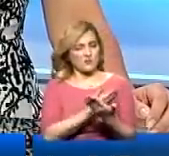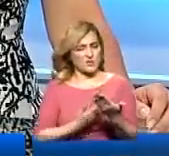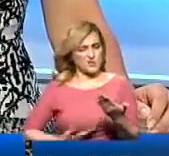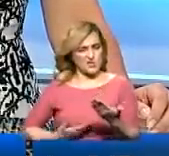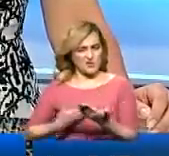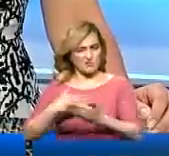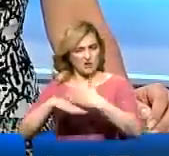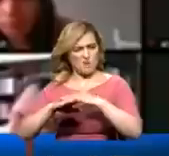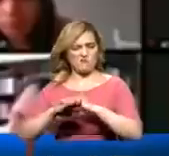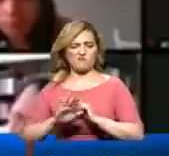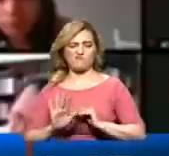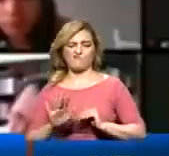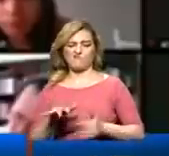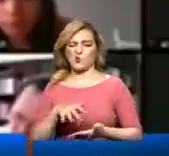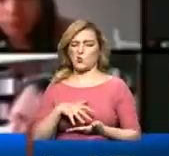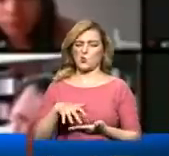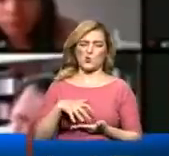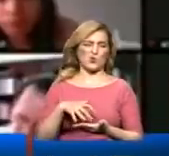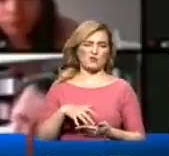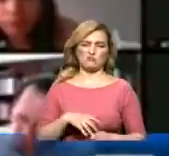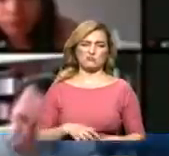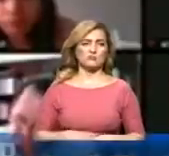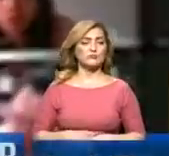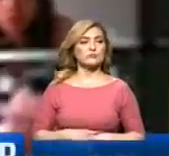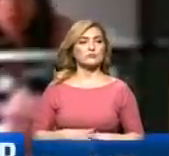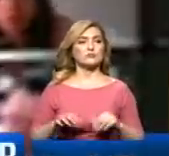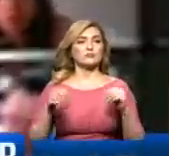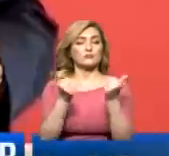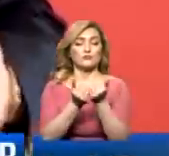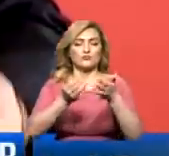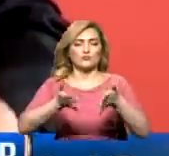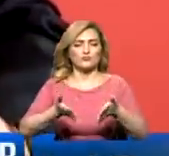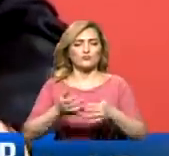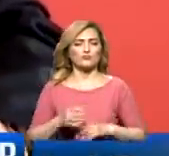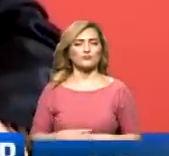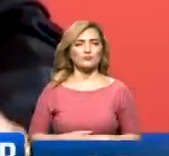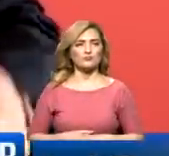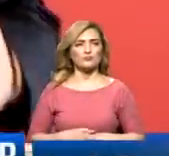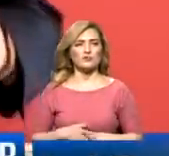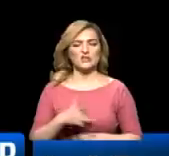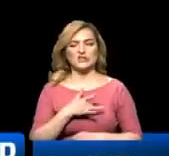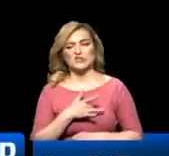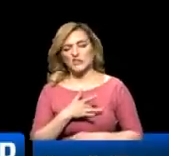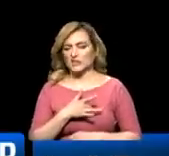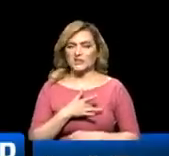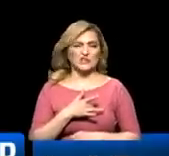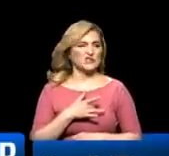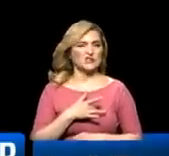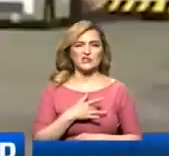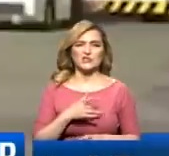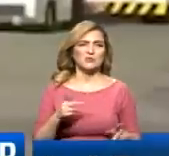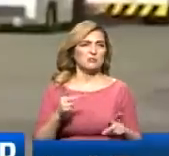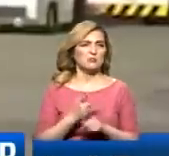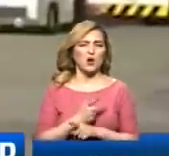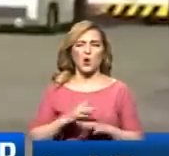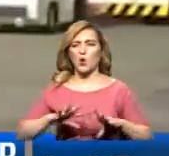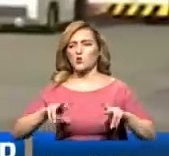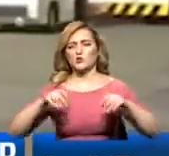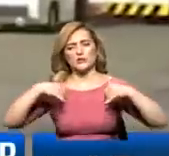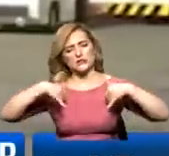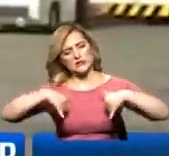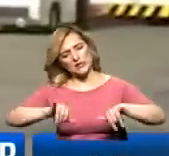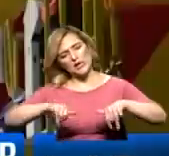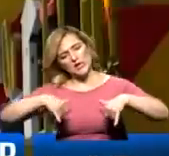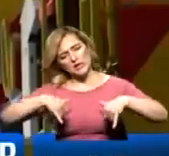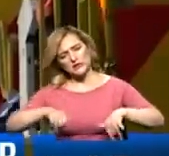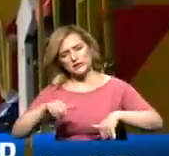Ejecutivo. Los asambleístas dicen que es desmotivante y lamentable que continúen los casos de corrupción en el país